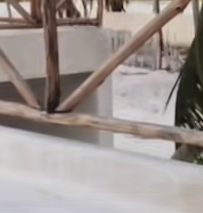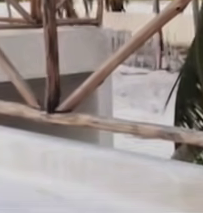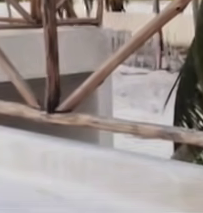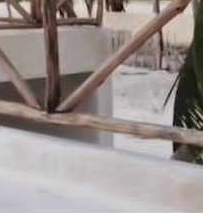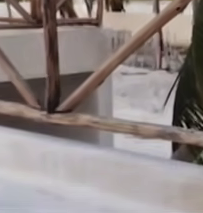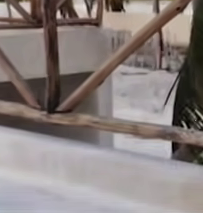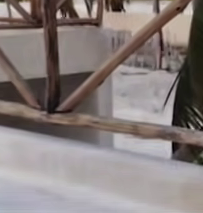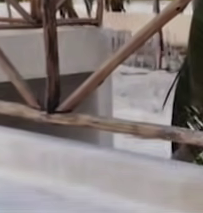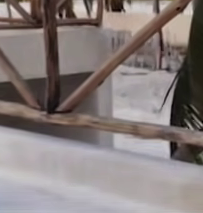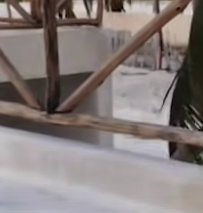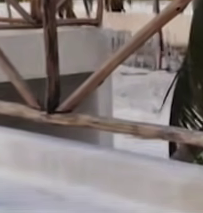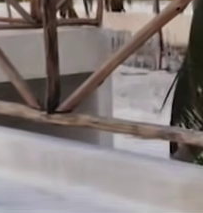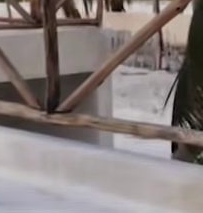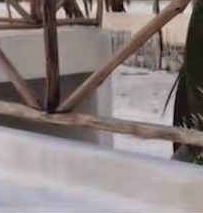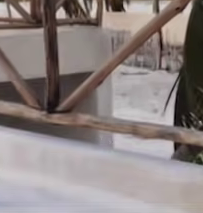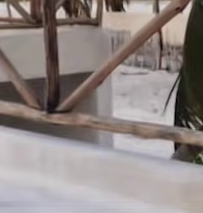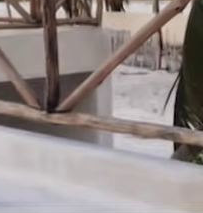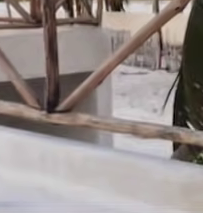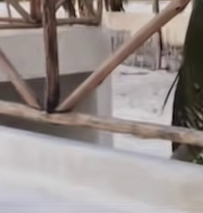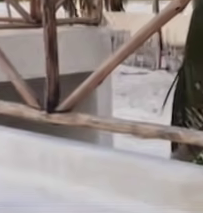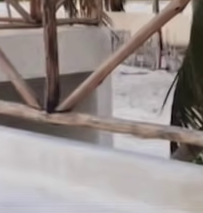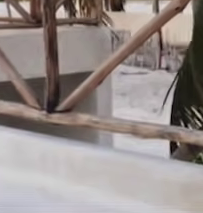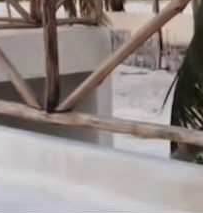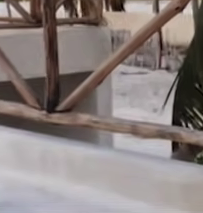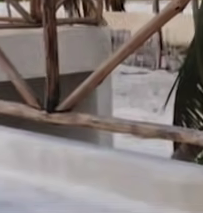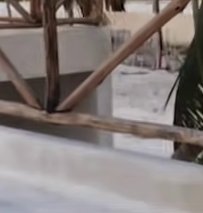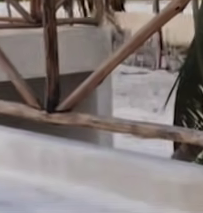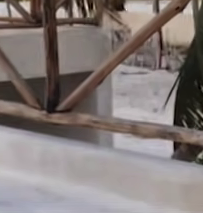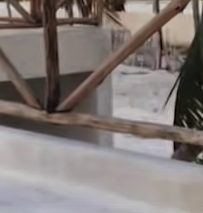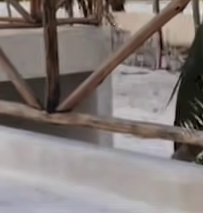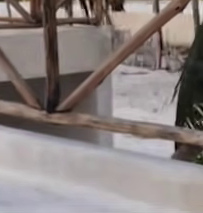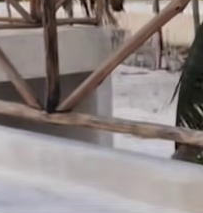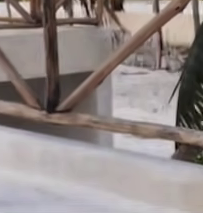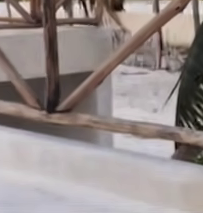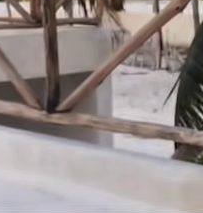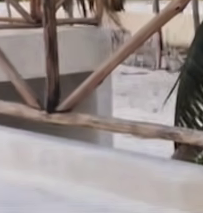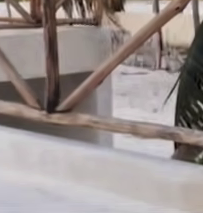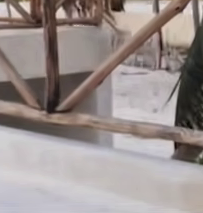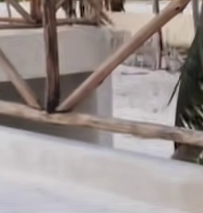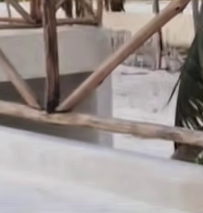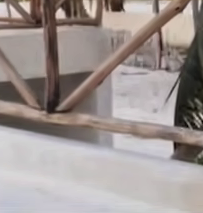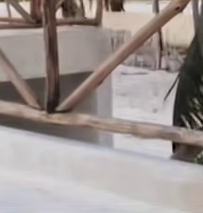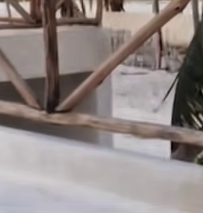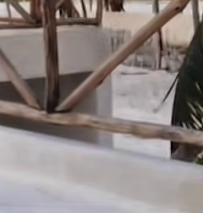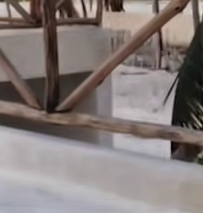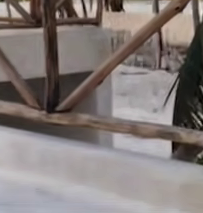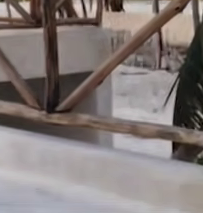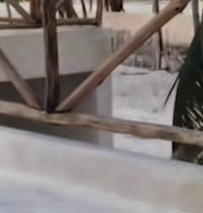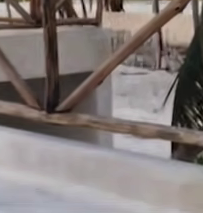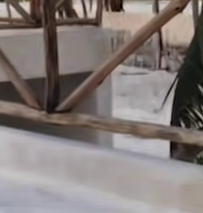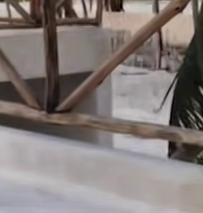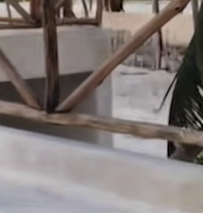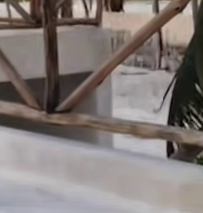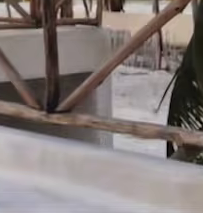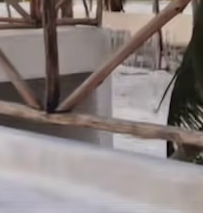Hoy no es fuerza explosiva, hoy es una fuerza distinta. Vengan.